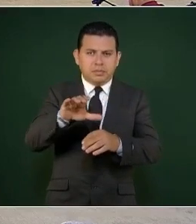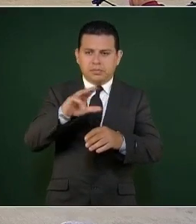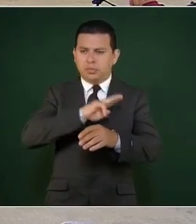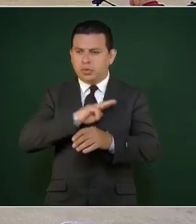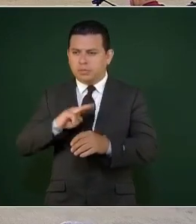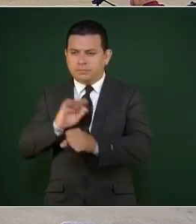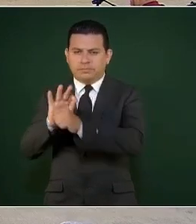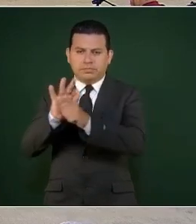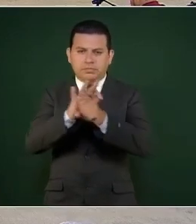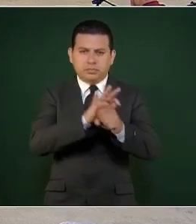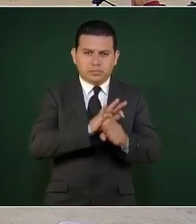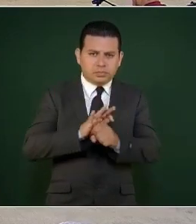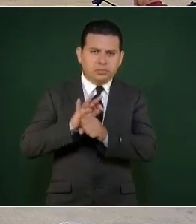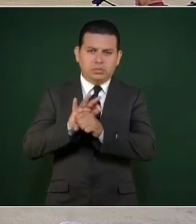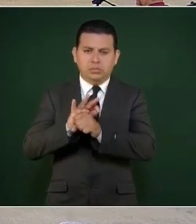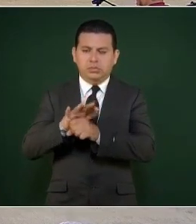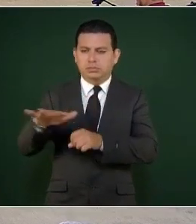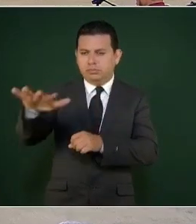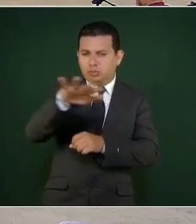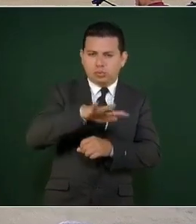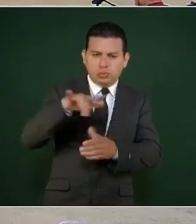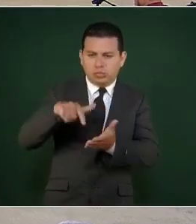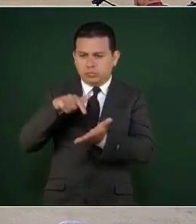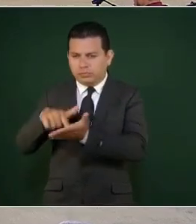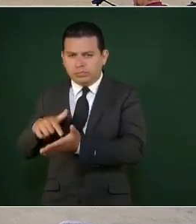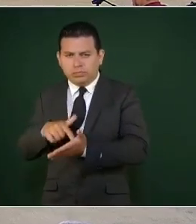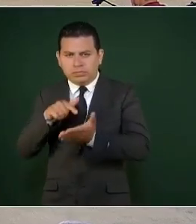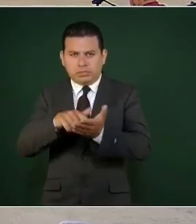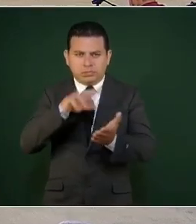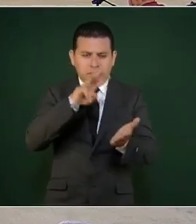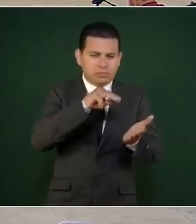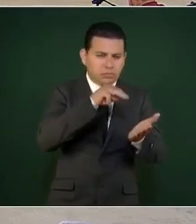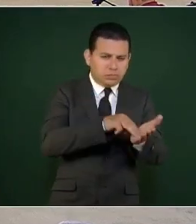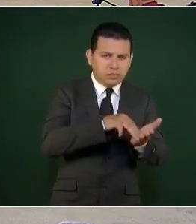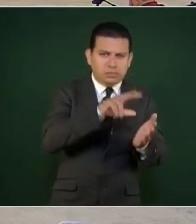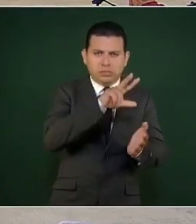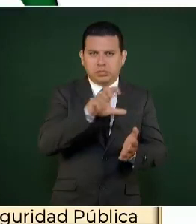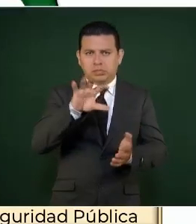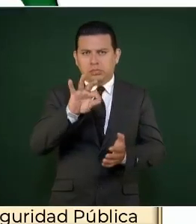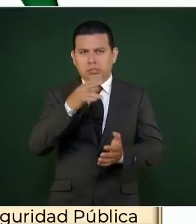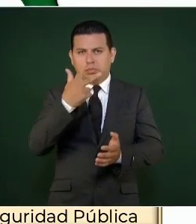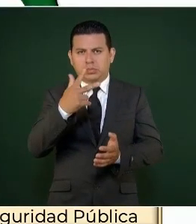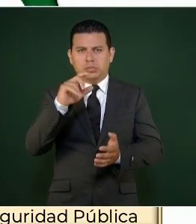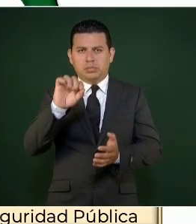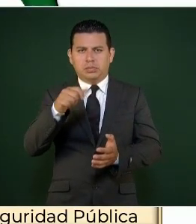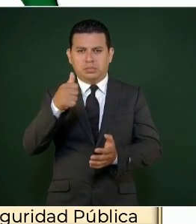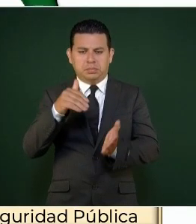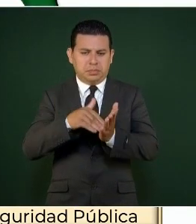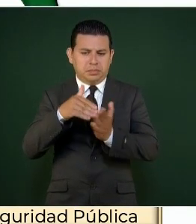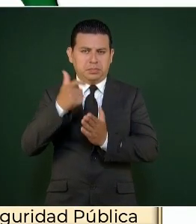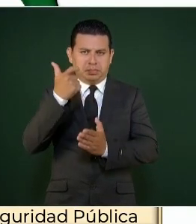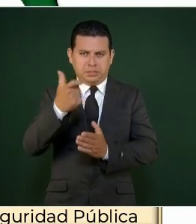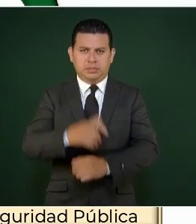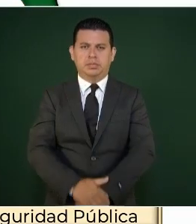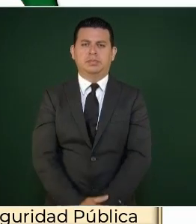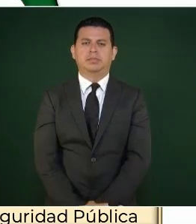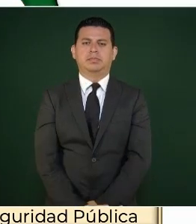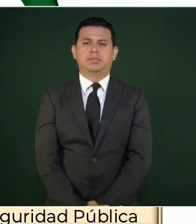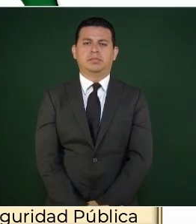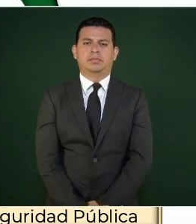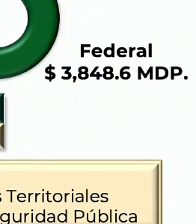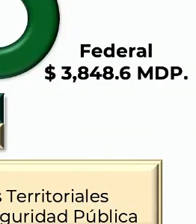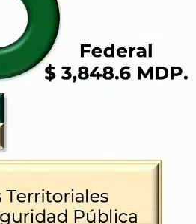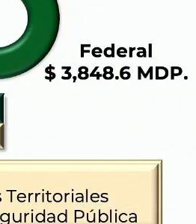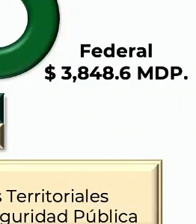Municipios y Demarcaciones Territoriales son 3.848.6 millones de pesos. Y